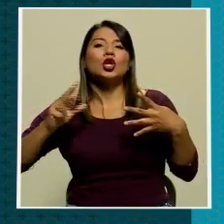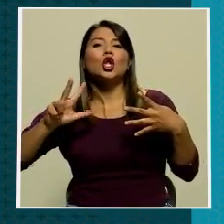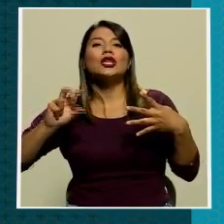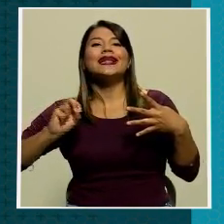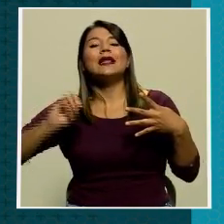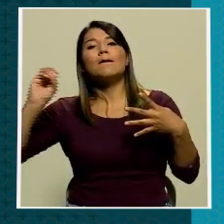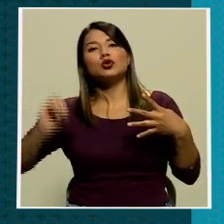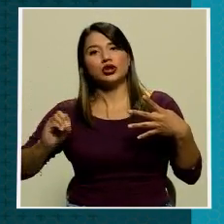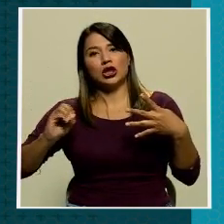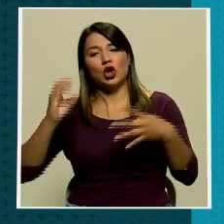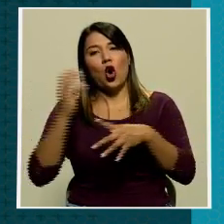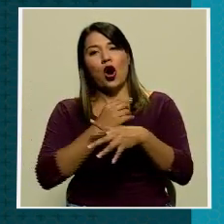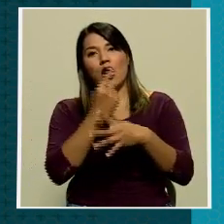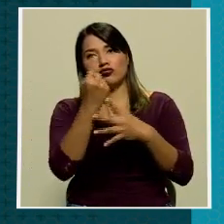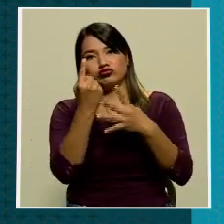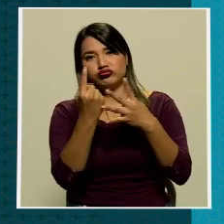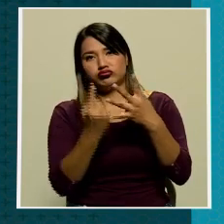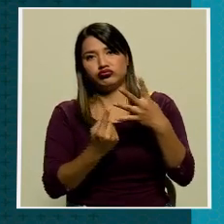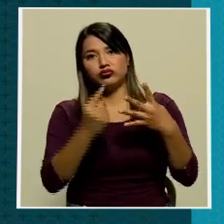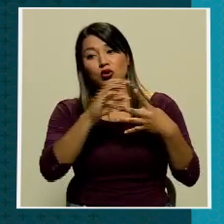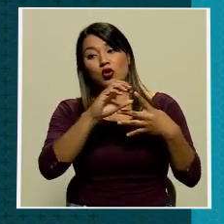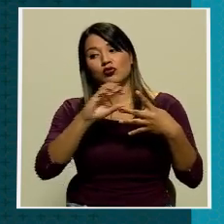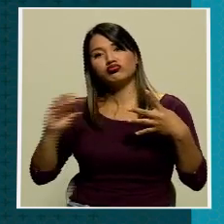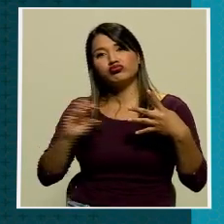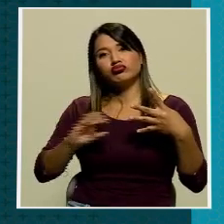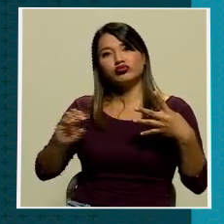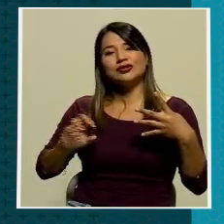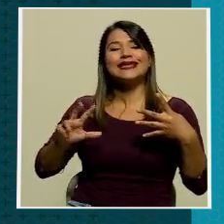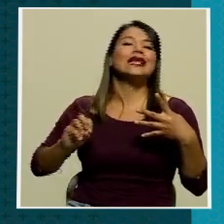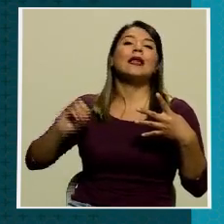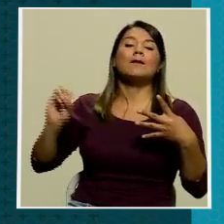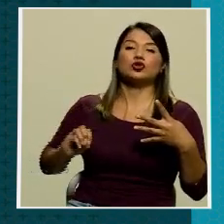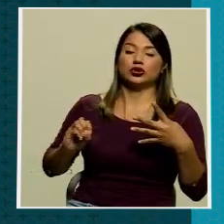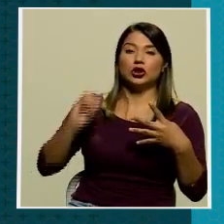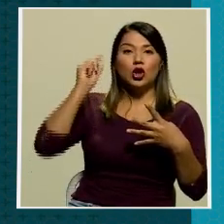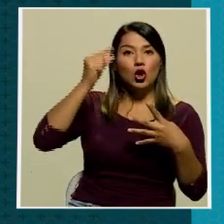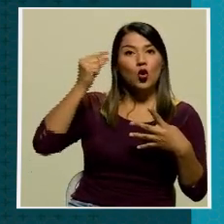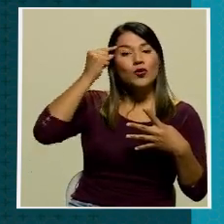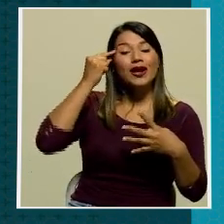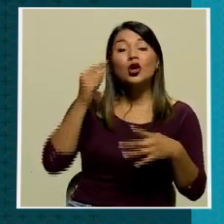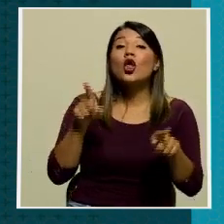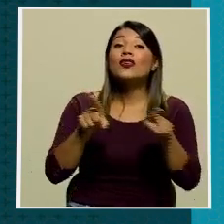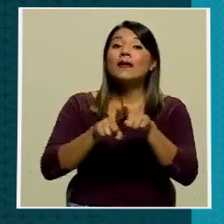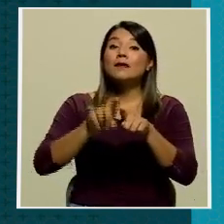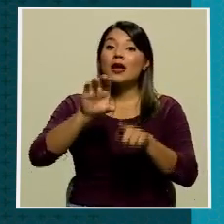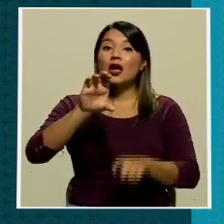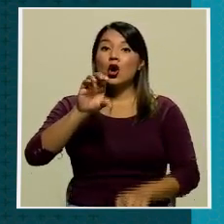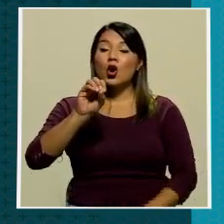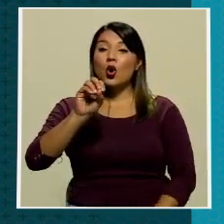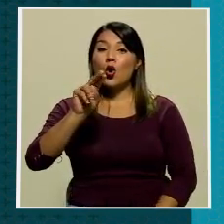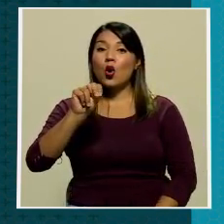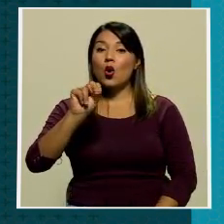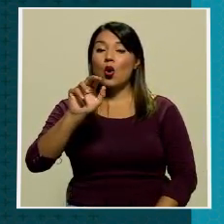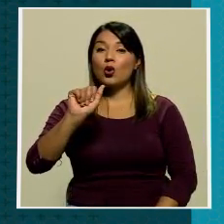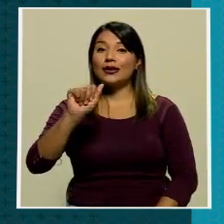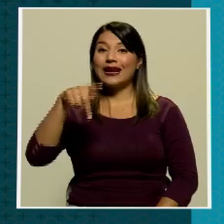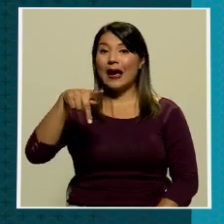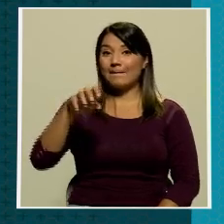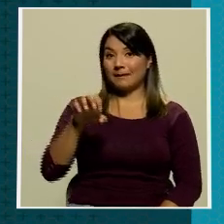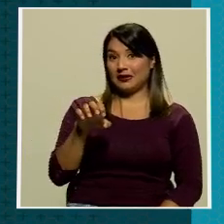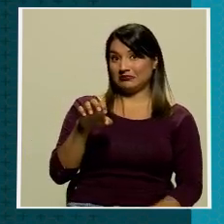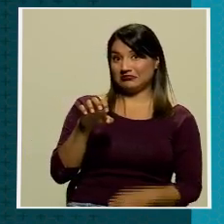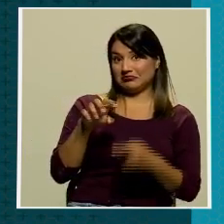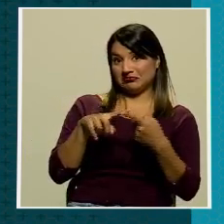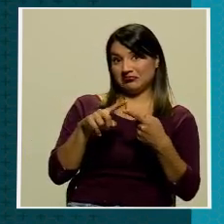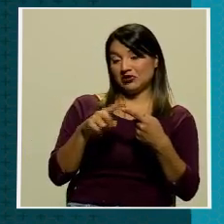a los diputados, el Poder Ejecutivo, en el caso de la venta de cartera de CONAPE, que es una medida que se